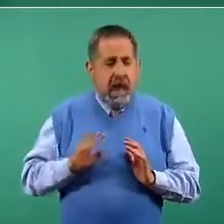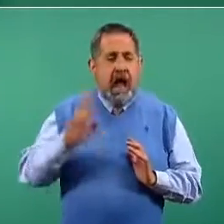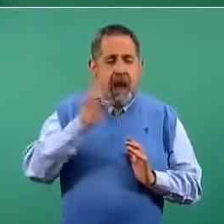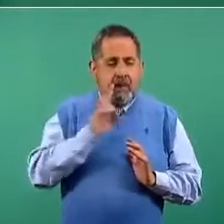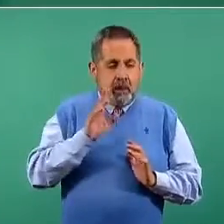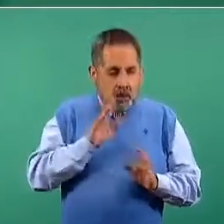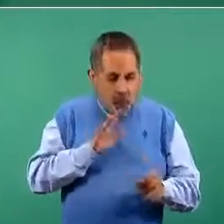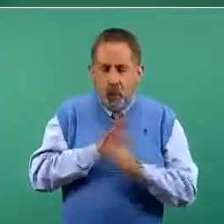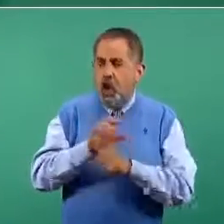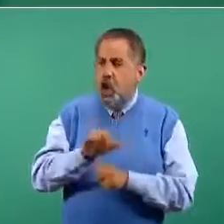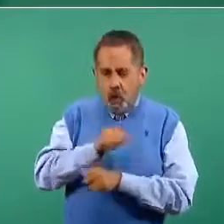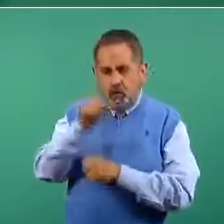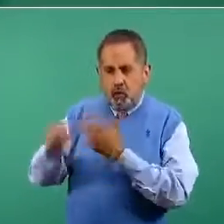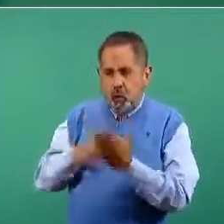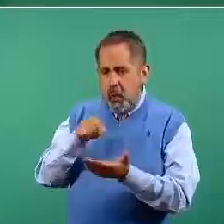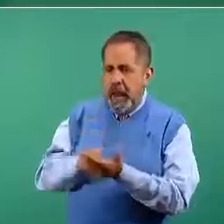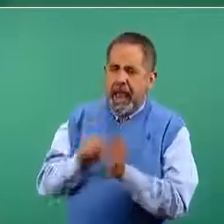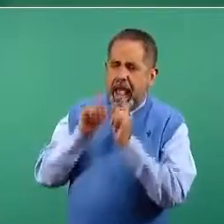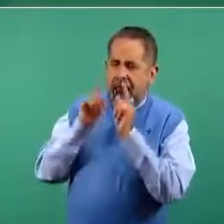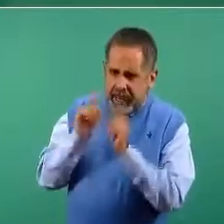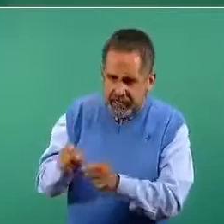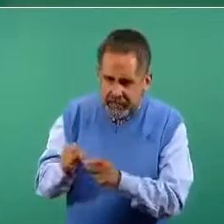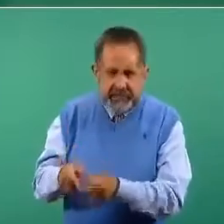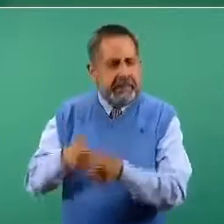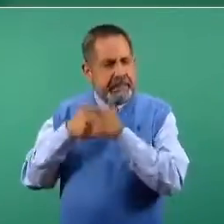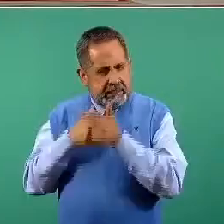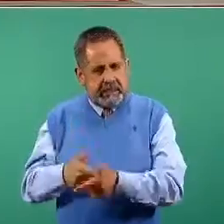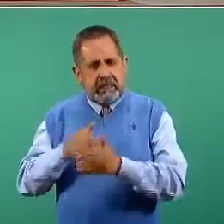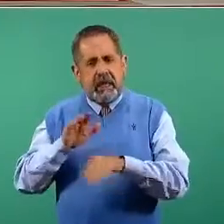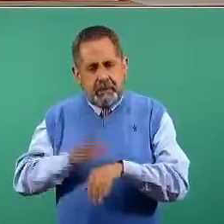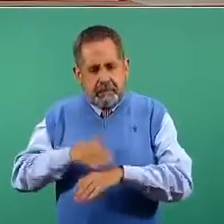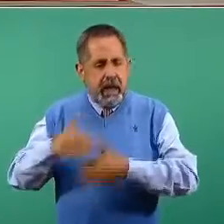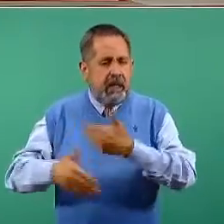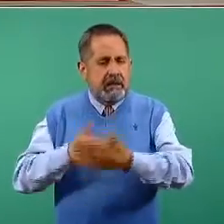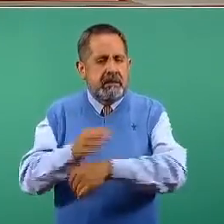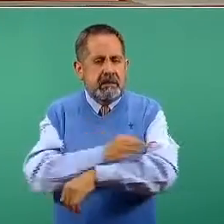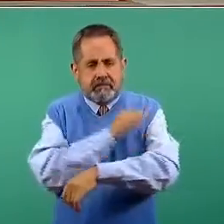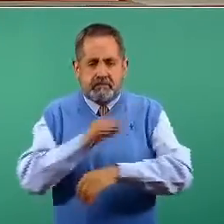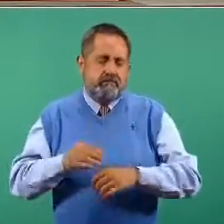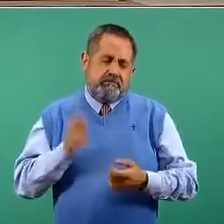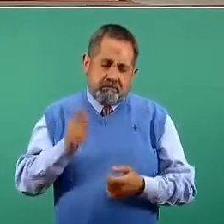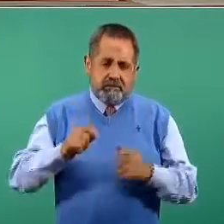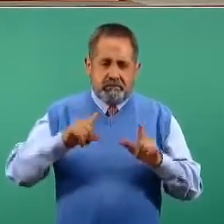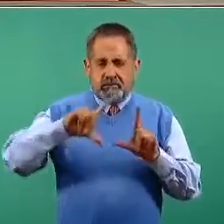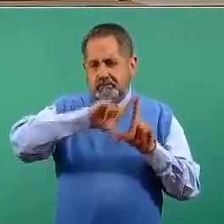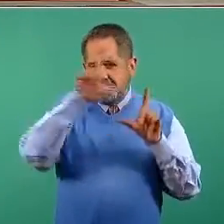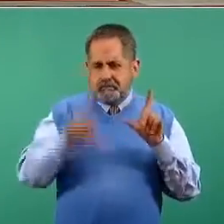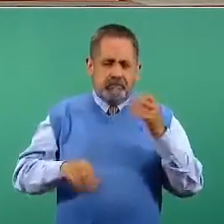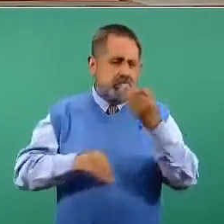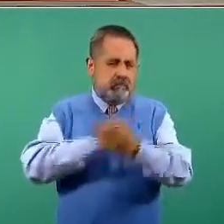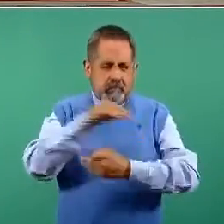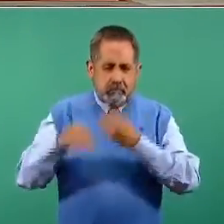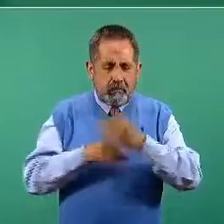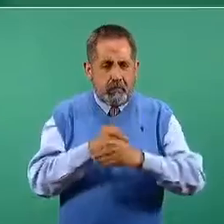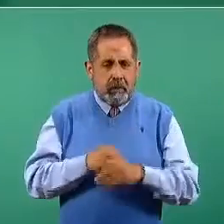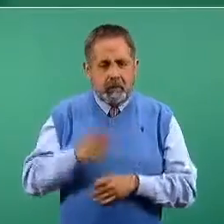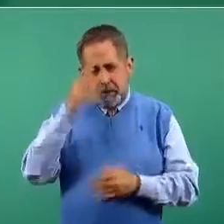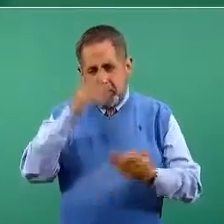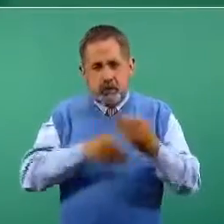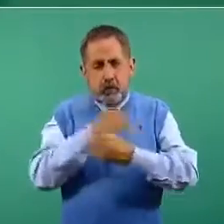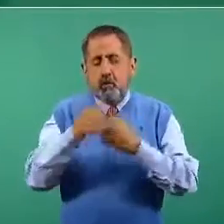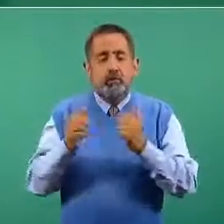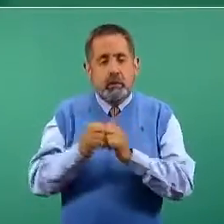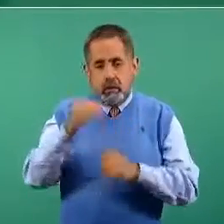el sitio específico donde se van a seguir con las demás fases, que será todo el país. El programa de vacunación es universal